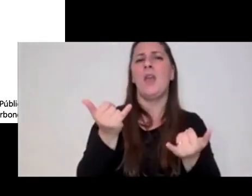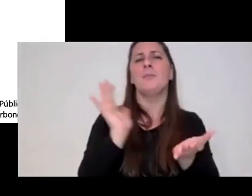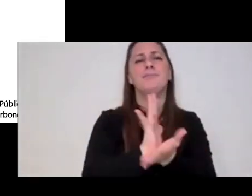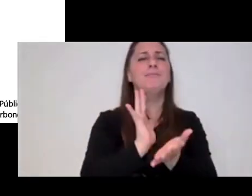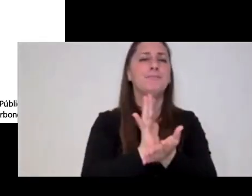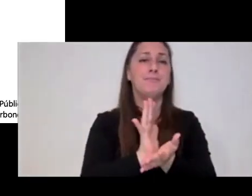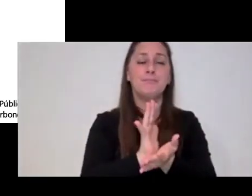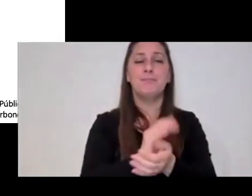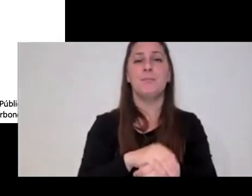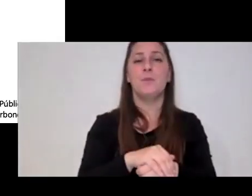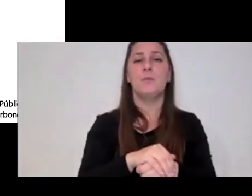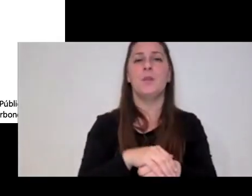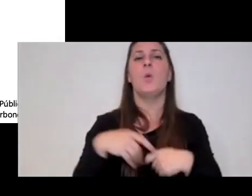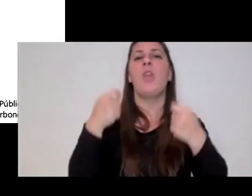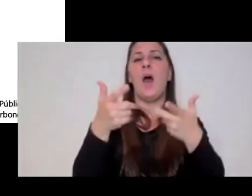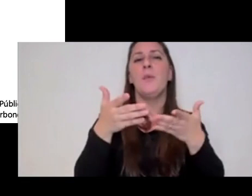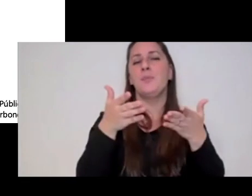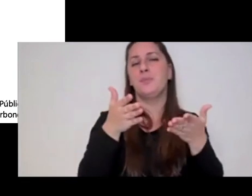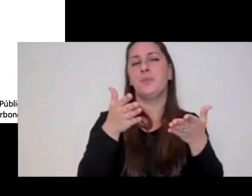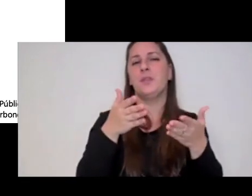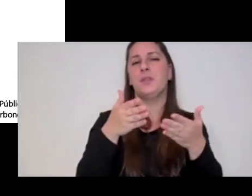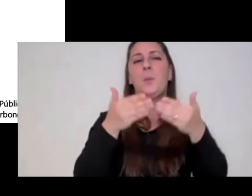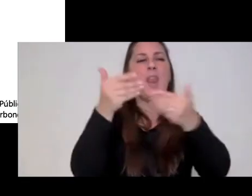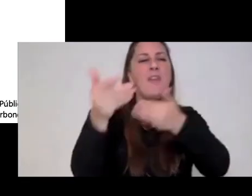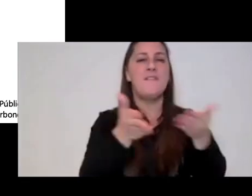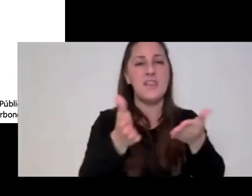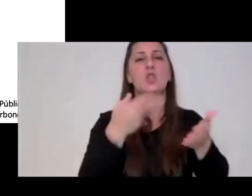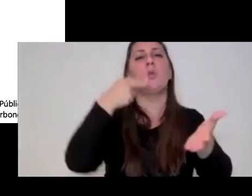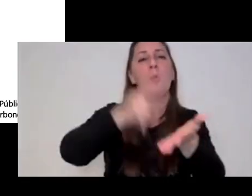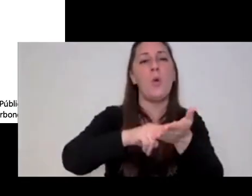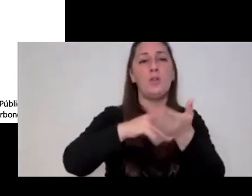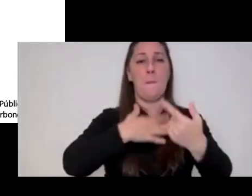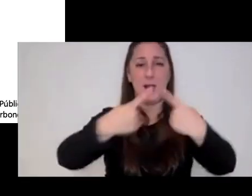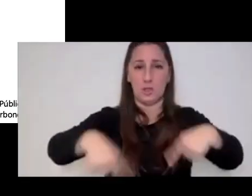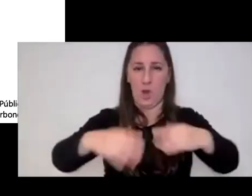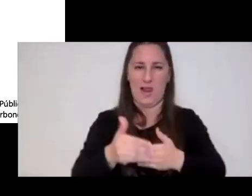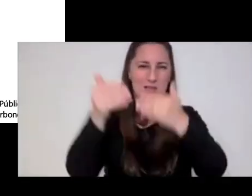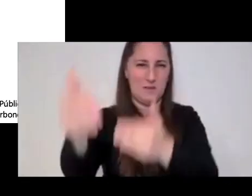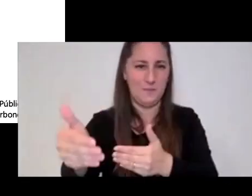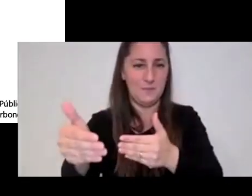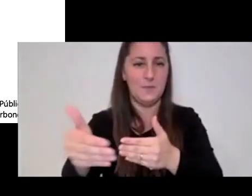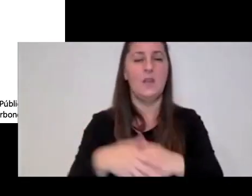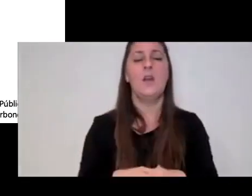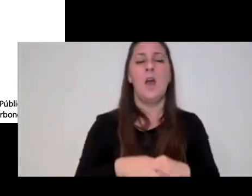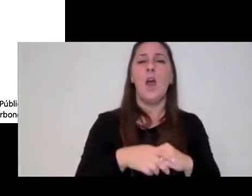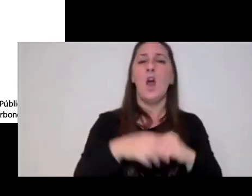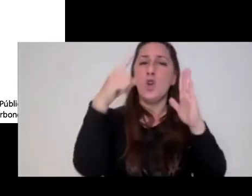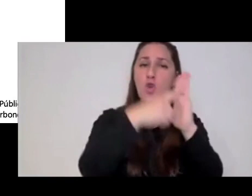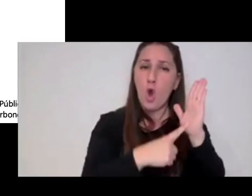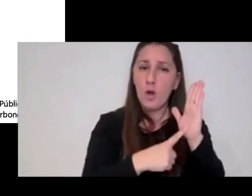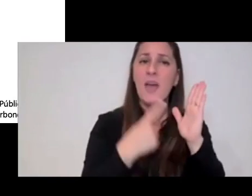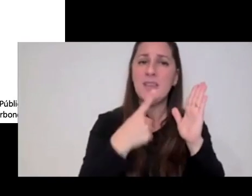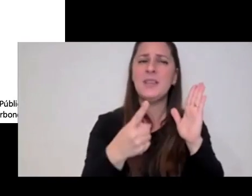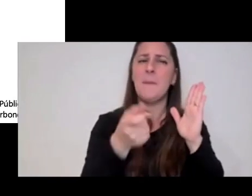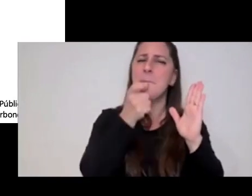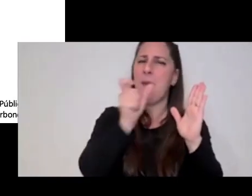el correspondiente concepto exento en el impuesto sobre los bienes personales. Pero la norma nos está diciendo, utiliza una palabra que